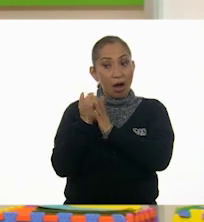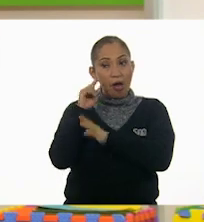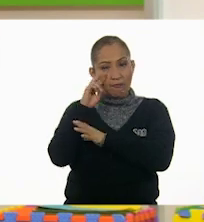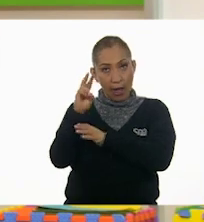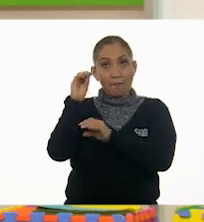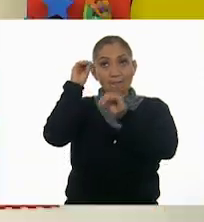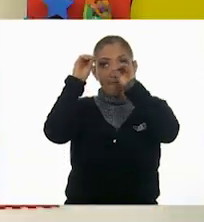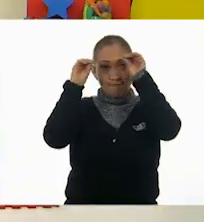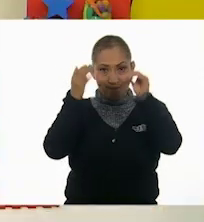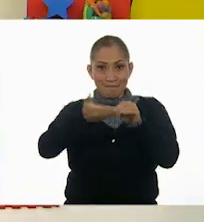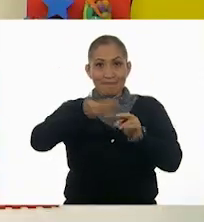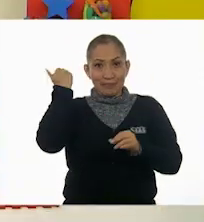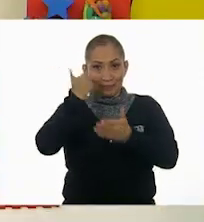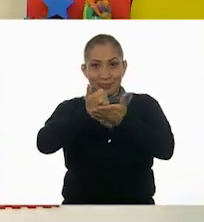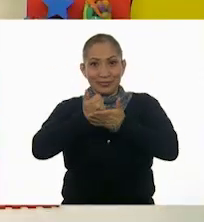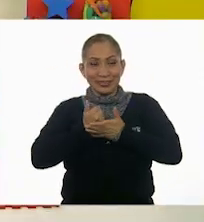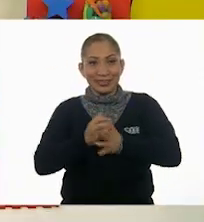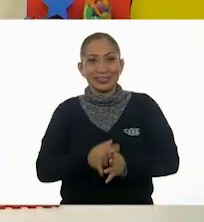en el pizarrón. ¡Venga!